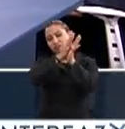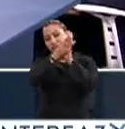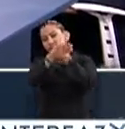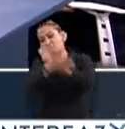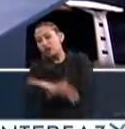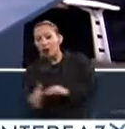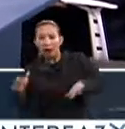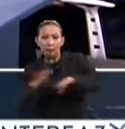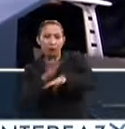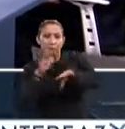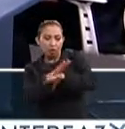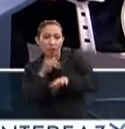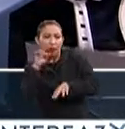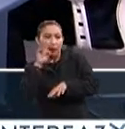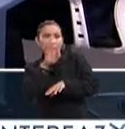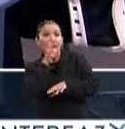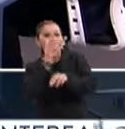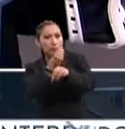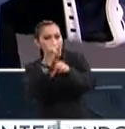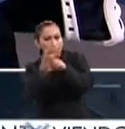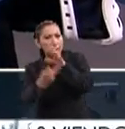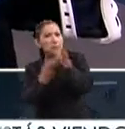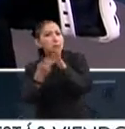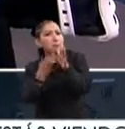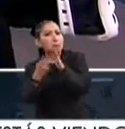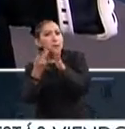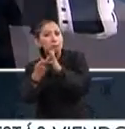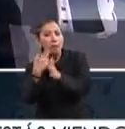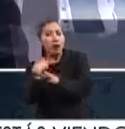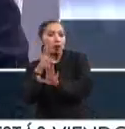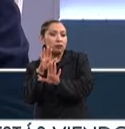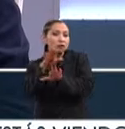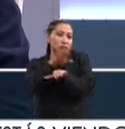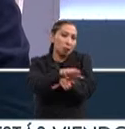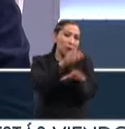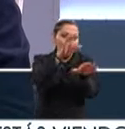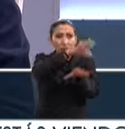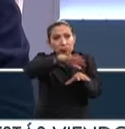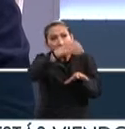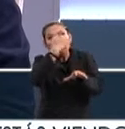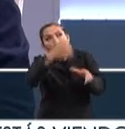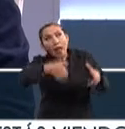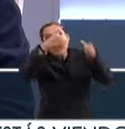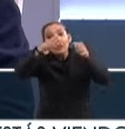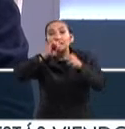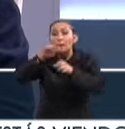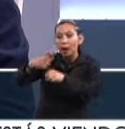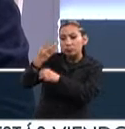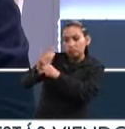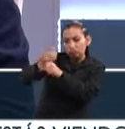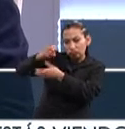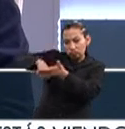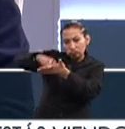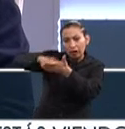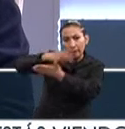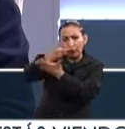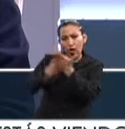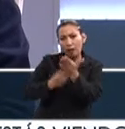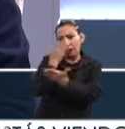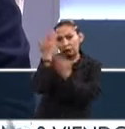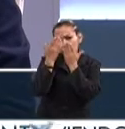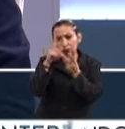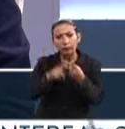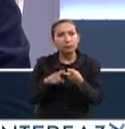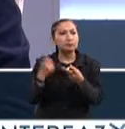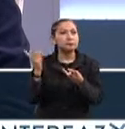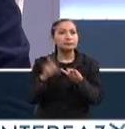han ido teniendo una evolución y una mejora continua, no solamente en cuanto a instalaciones, sino en cuanto a la actualización, por ejemplo, de programas de